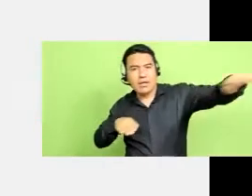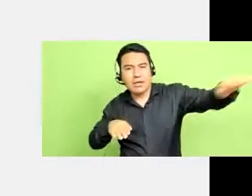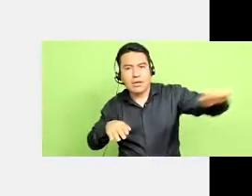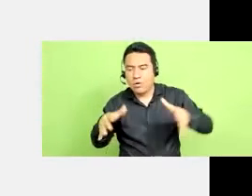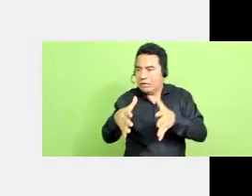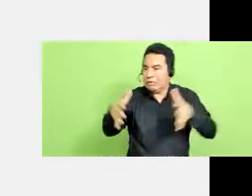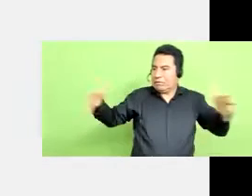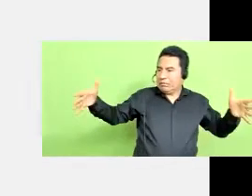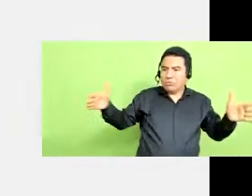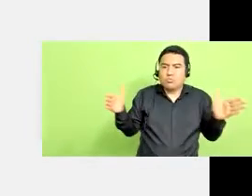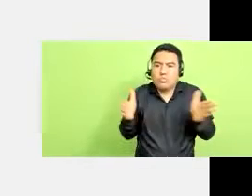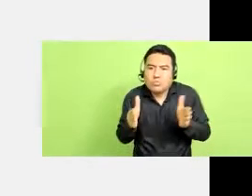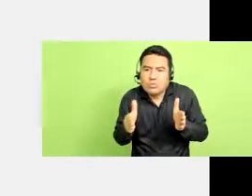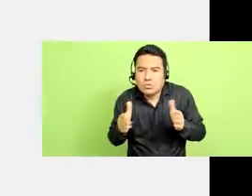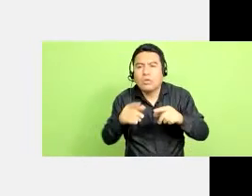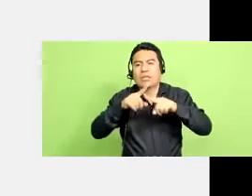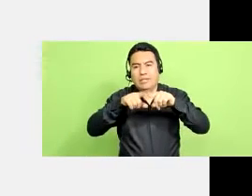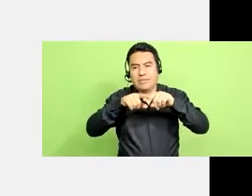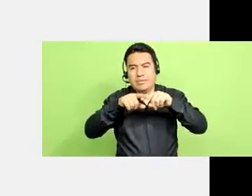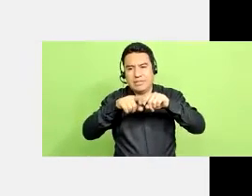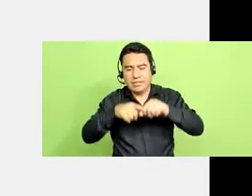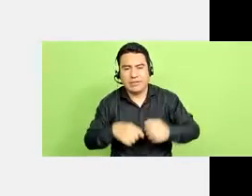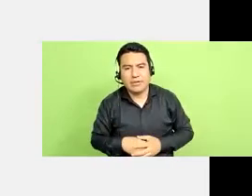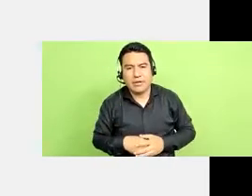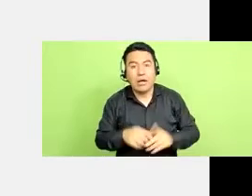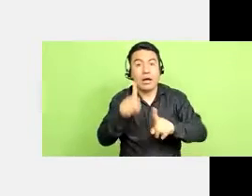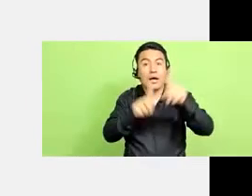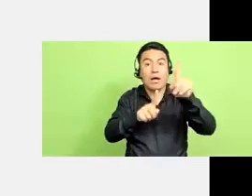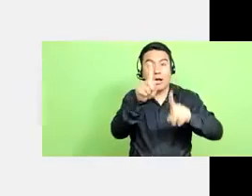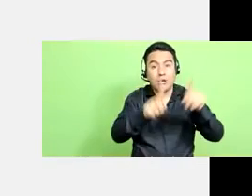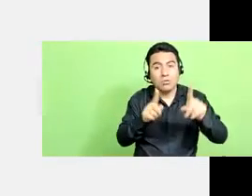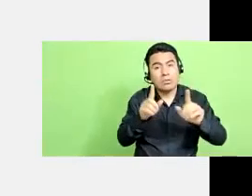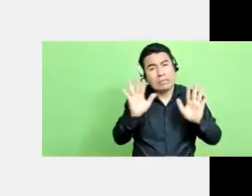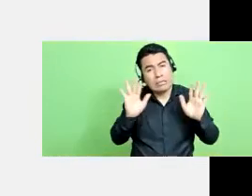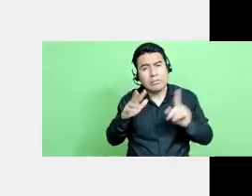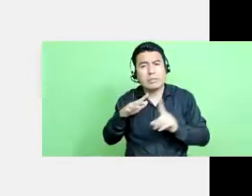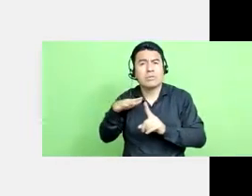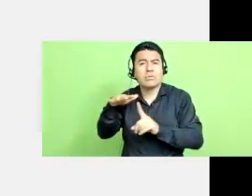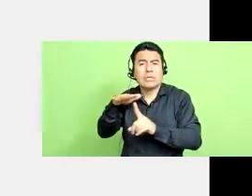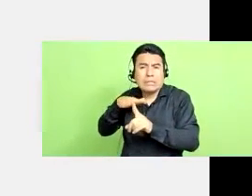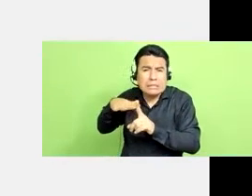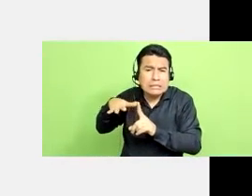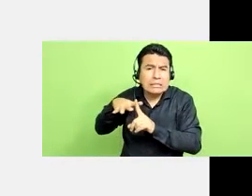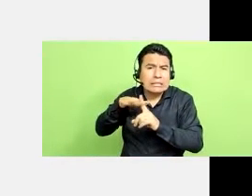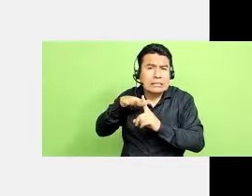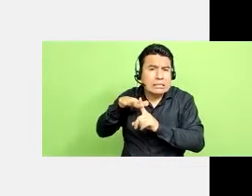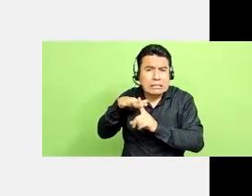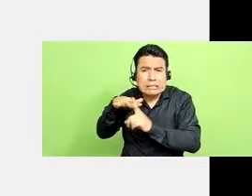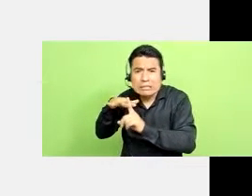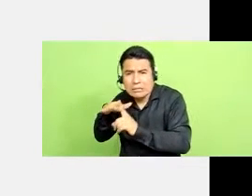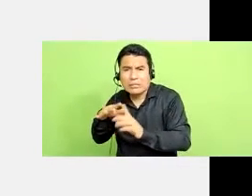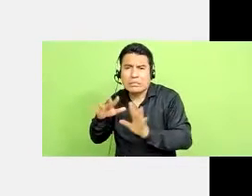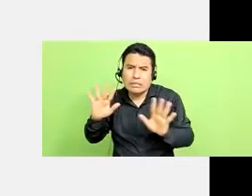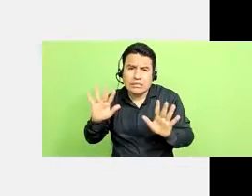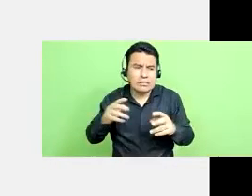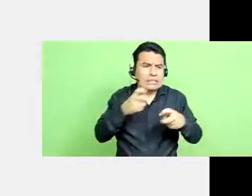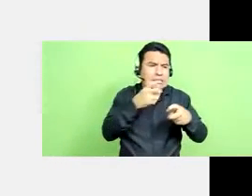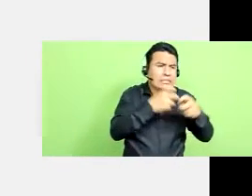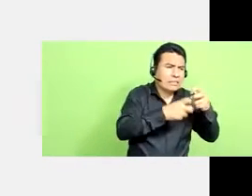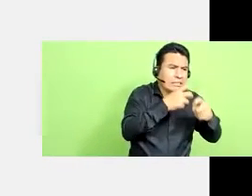ustedes puedan tener va a haber algunas situaciones que de repente no les va a permitir desarrollar una